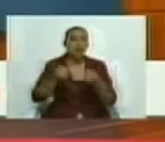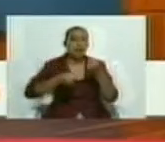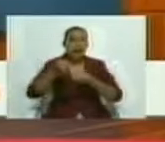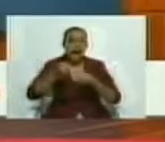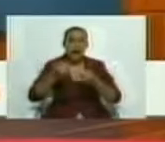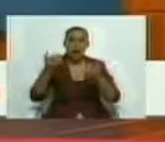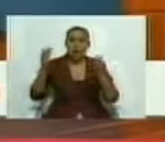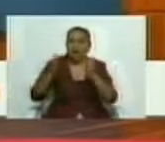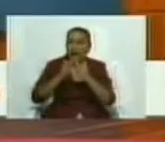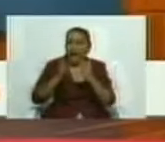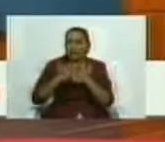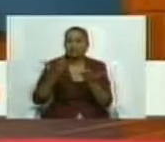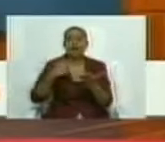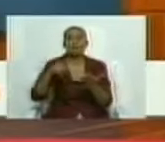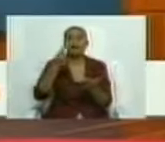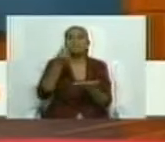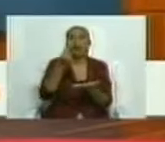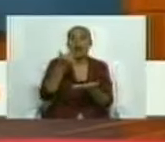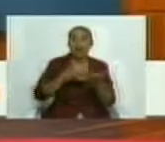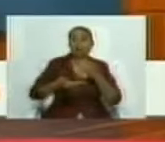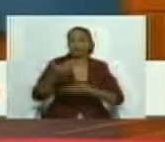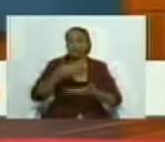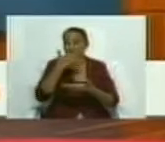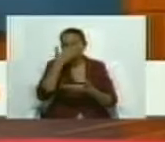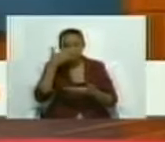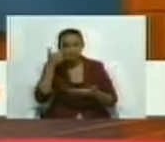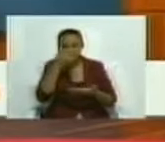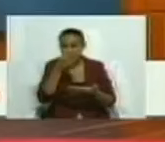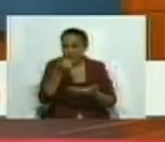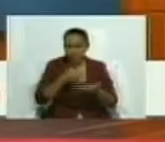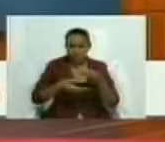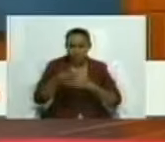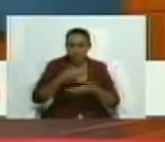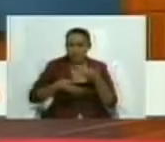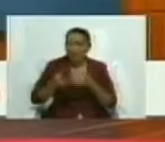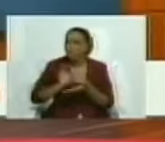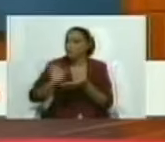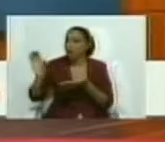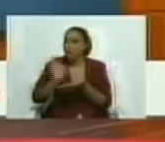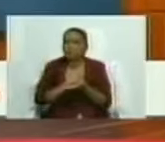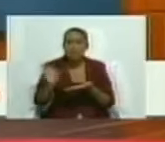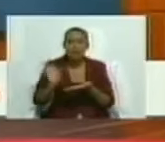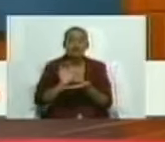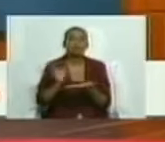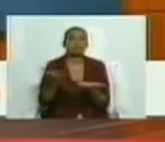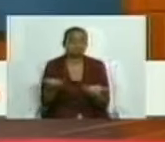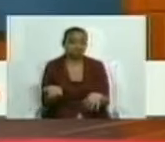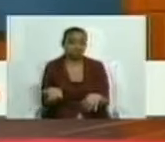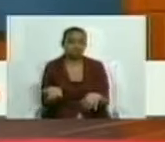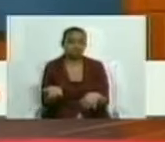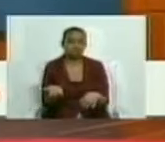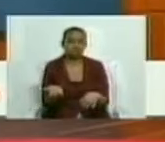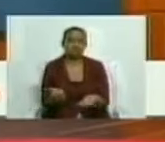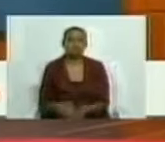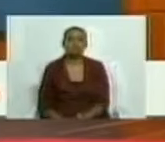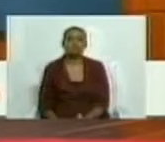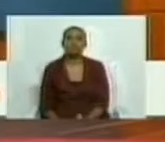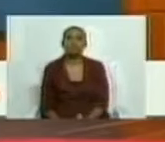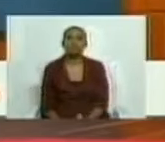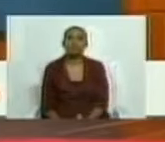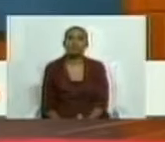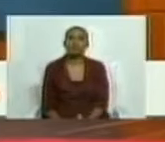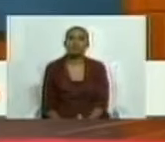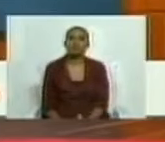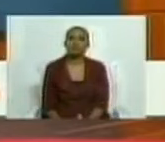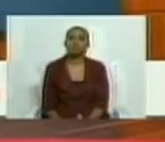capitales obtenidos por el delito Por tal razón se ha procedido a determinar los distintos cooperadores y financistas que de manera directa